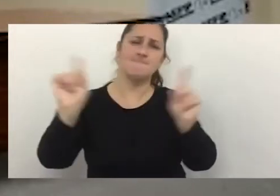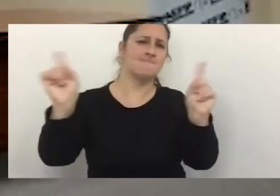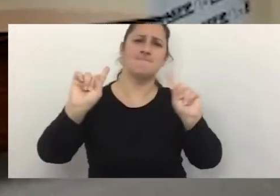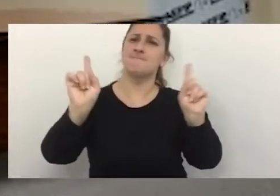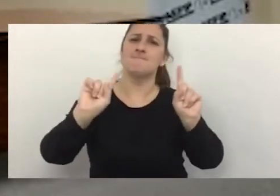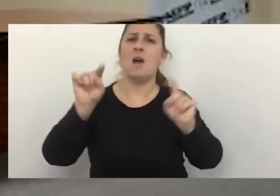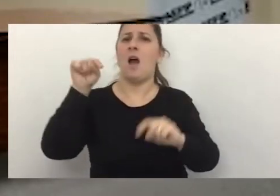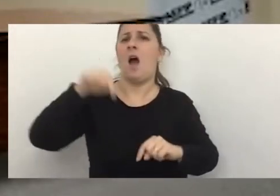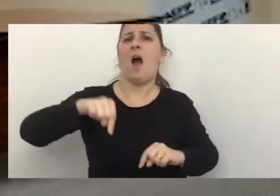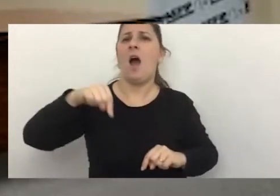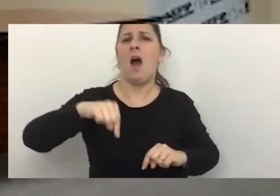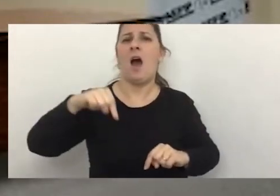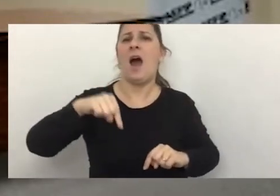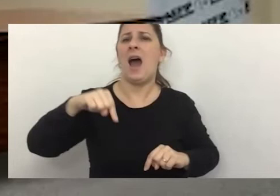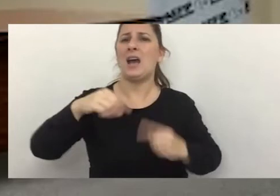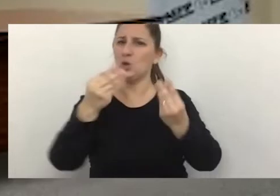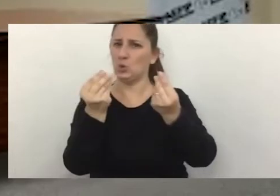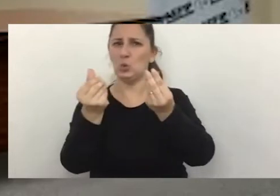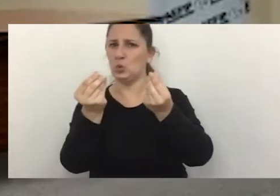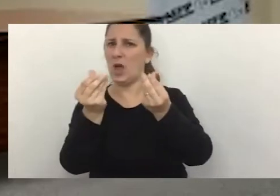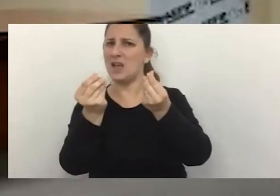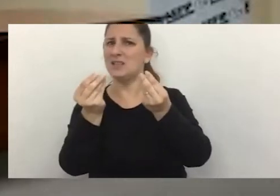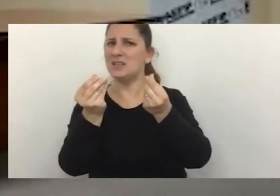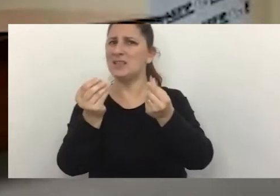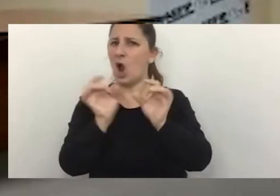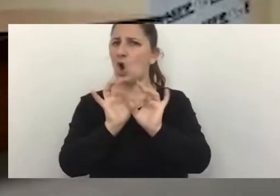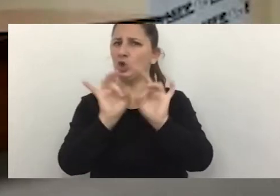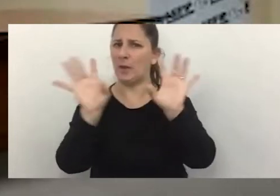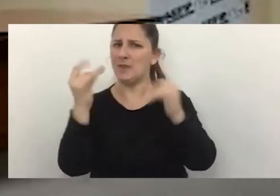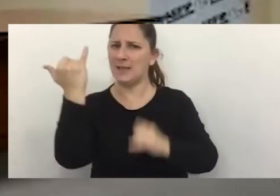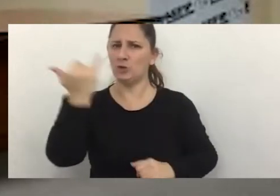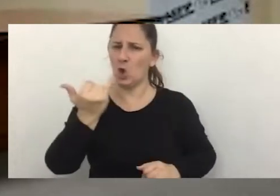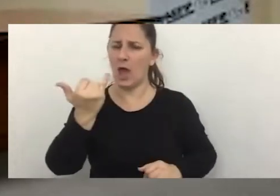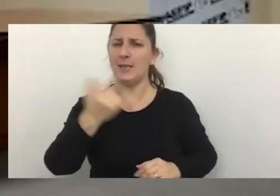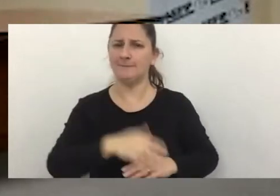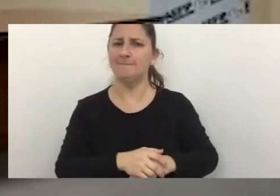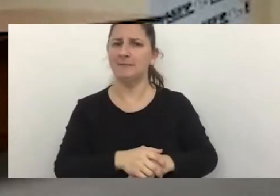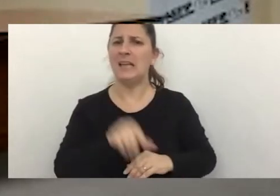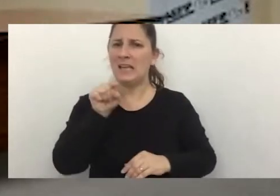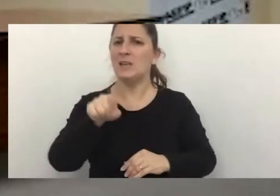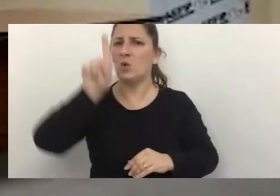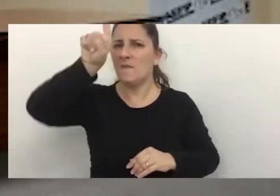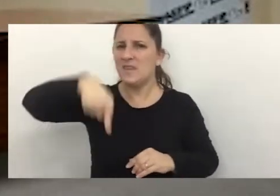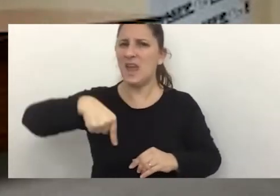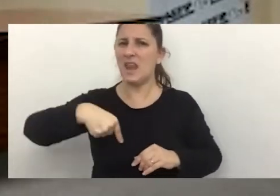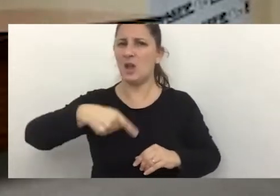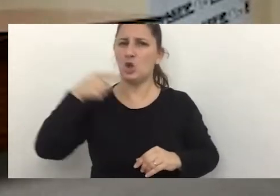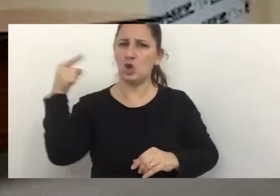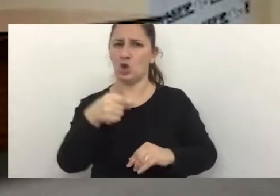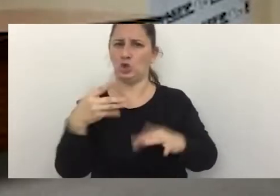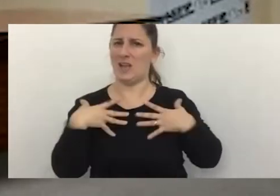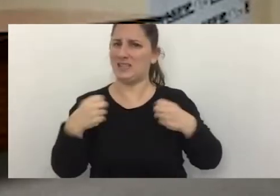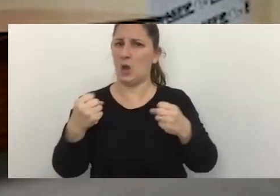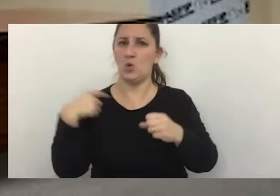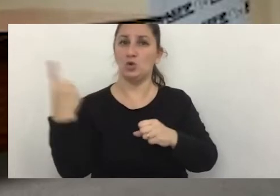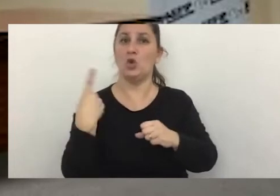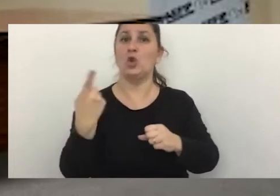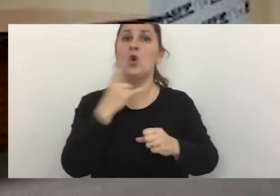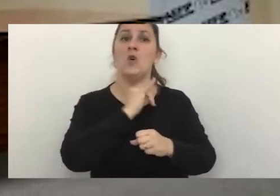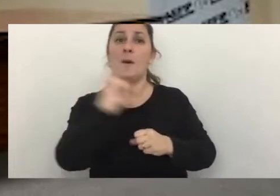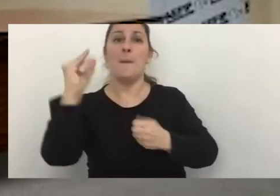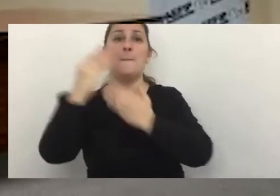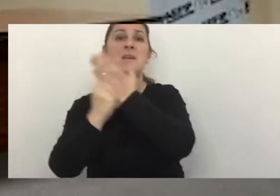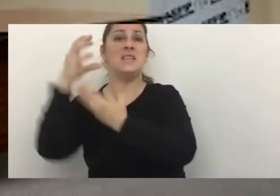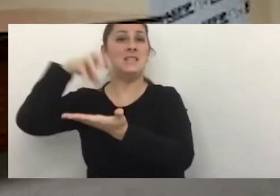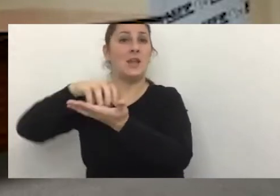tenemos sustancias contaminantes. Esto genera daño a la salud. Tenemos que hacer la denuncia al Ministerio de Trabajo para que